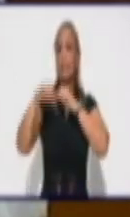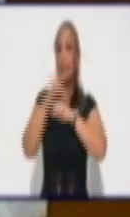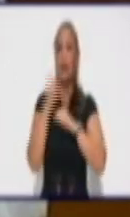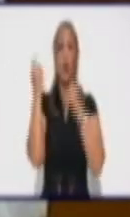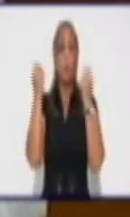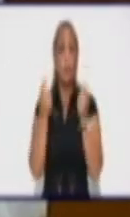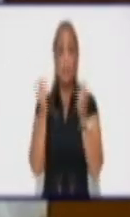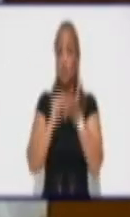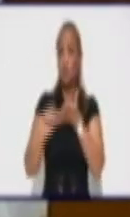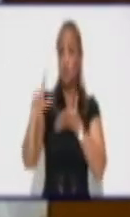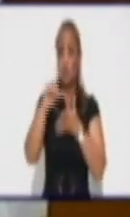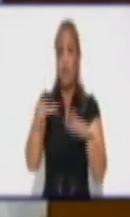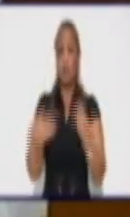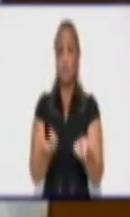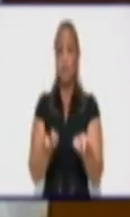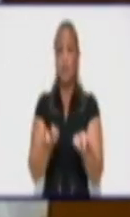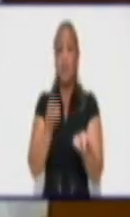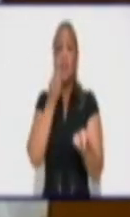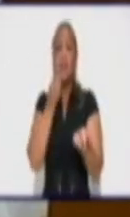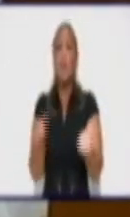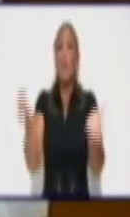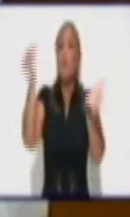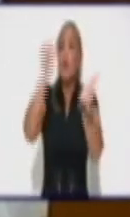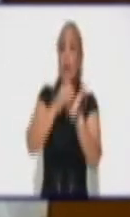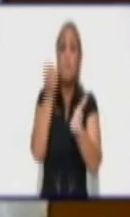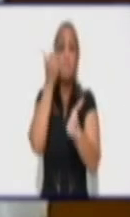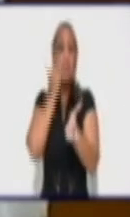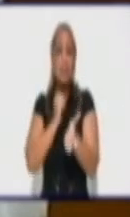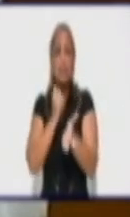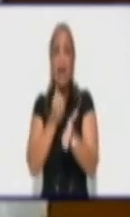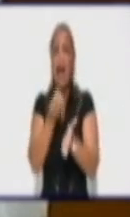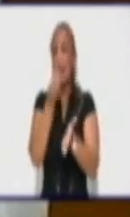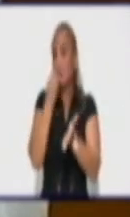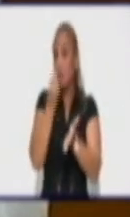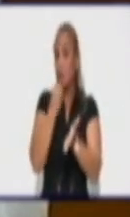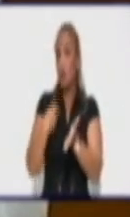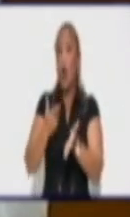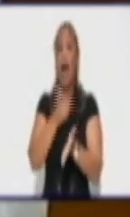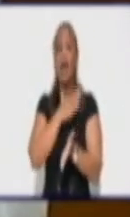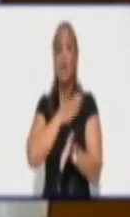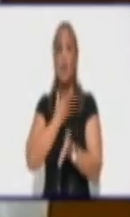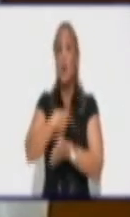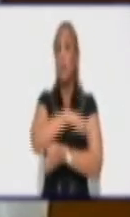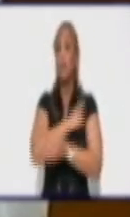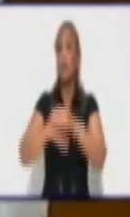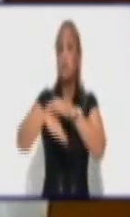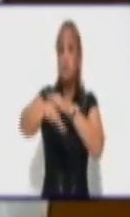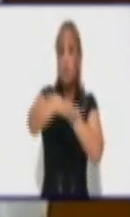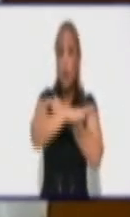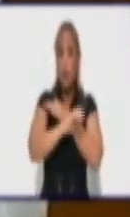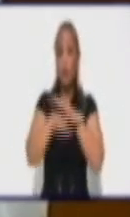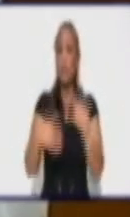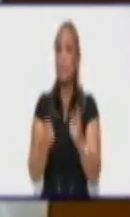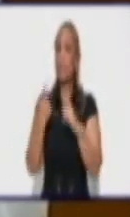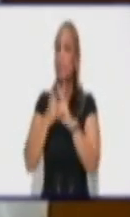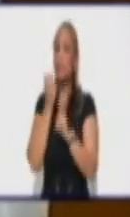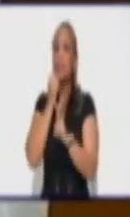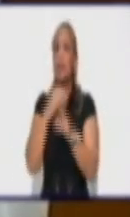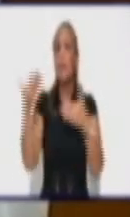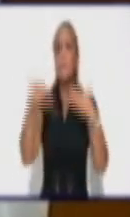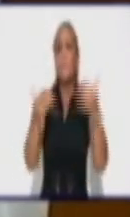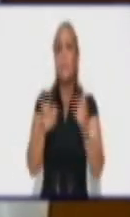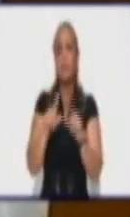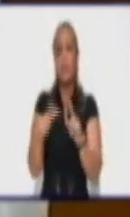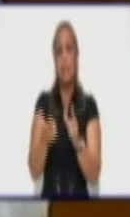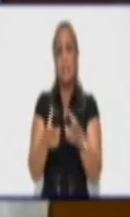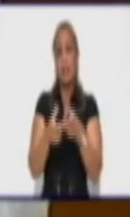en cómo ponerle más alimento a nuestro pueblo y que también otro partícipe de esa gran tarea desarrollará la